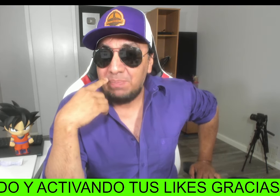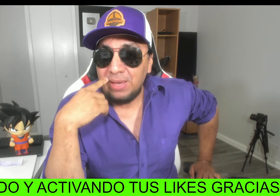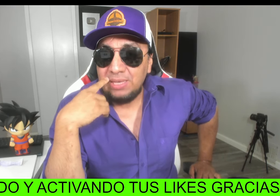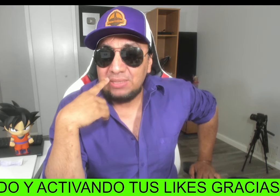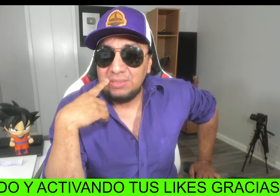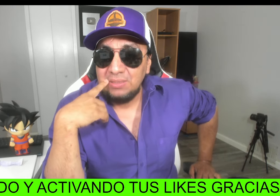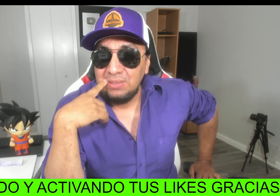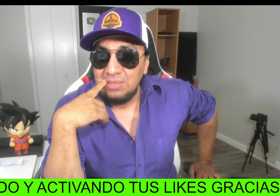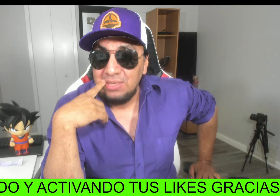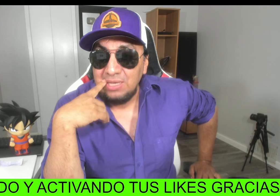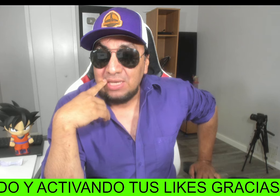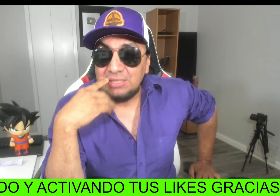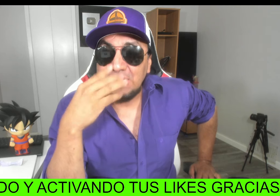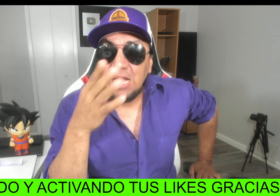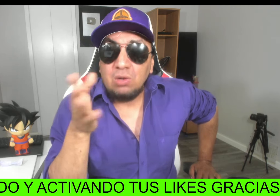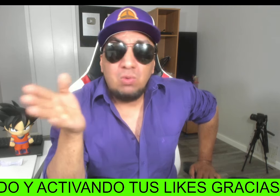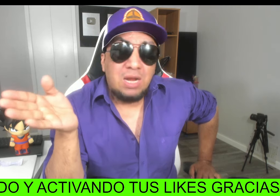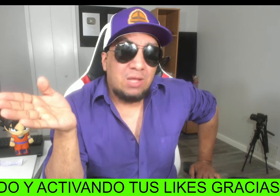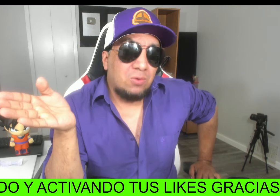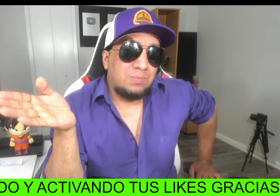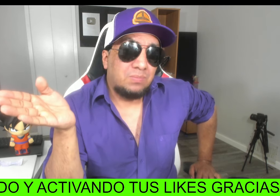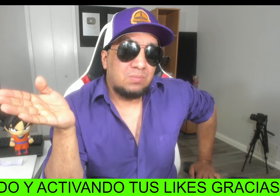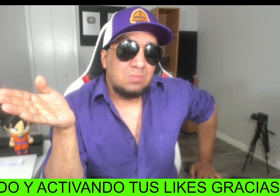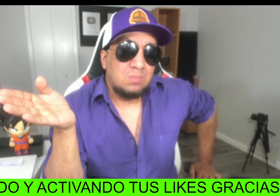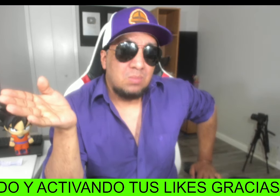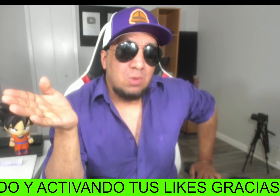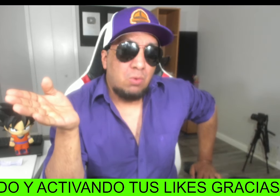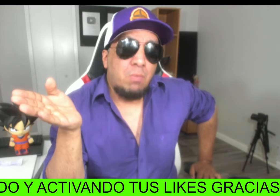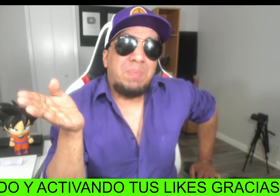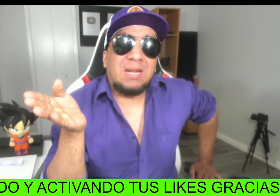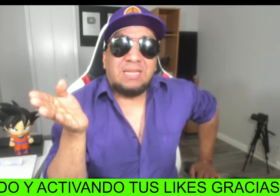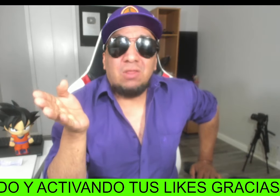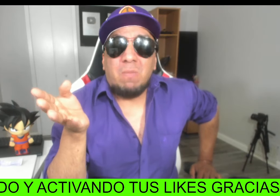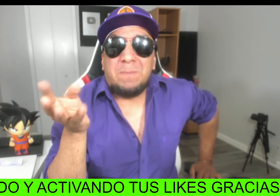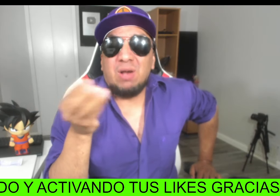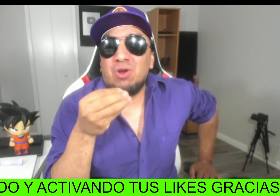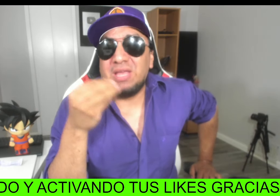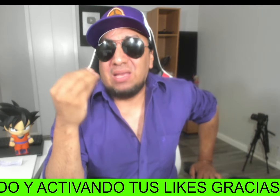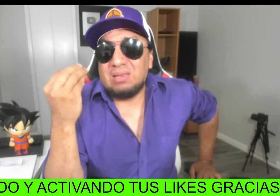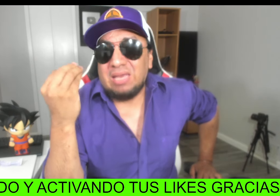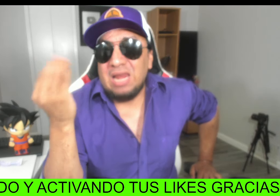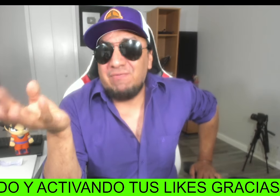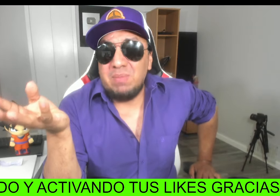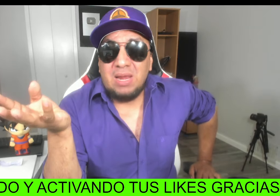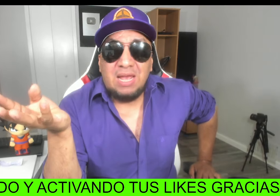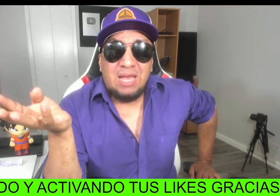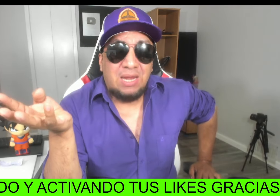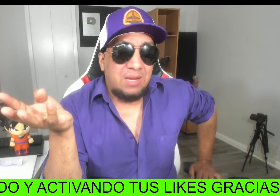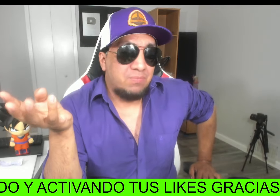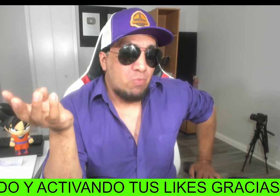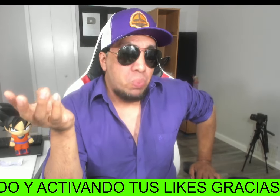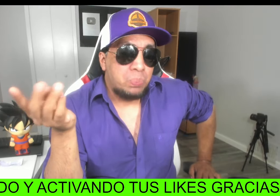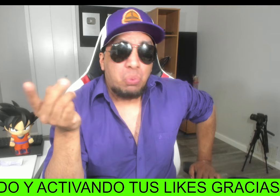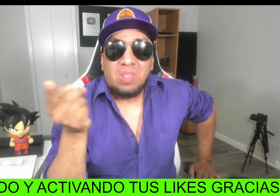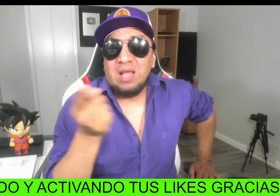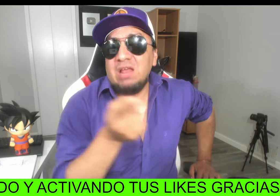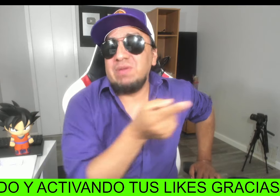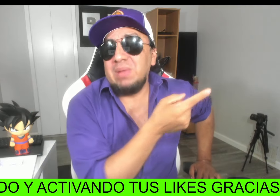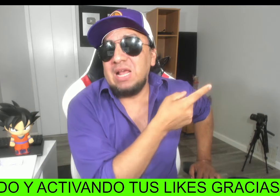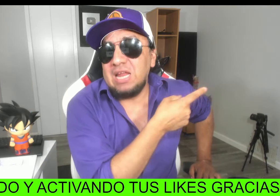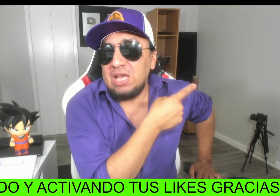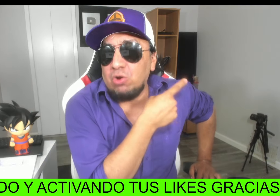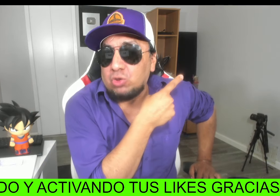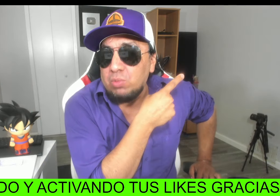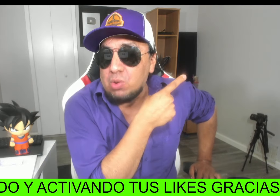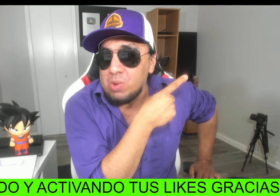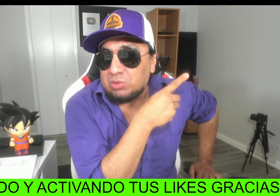beneficia al país, que sean un lado, un partido peor que el FMLN. El